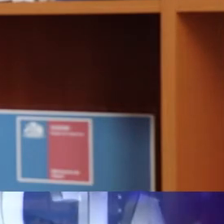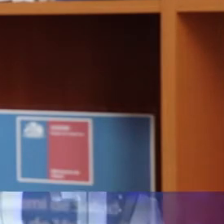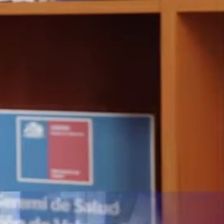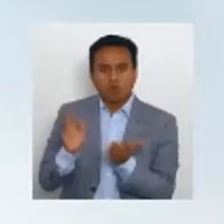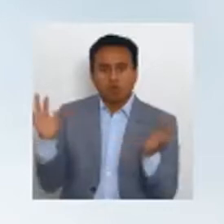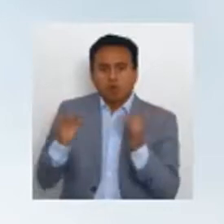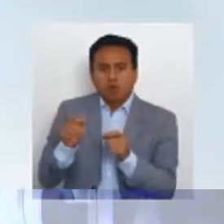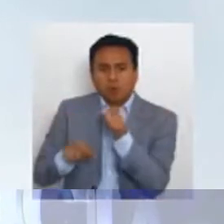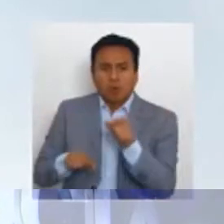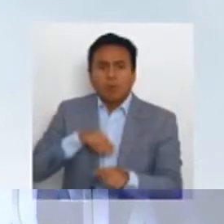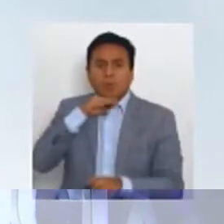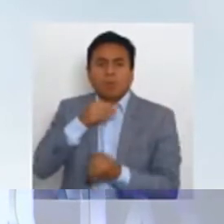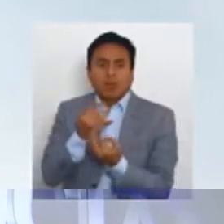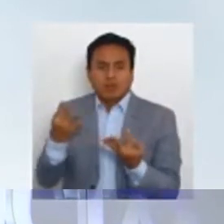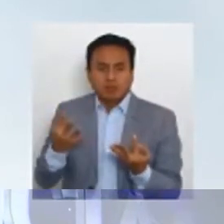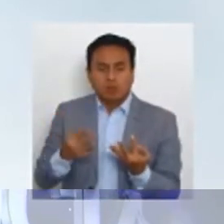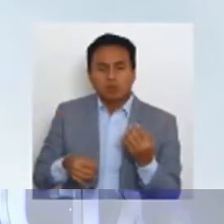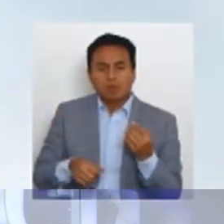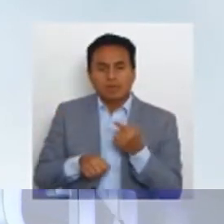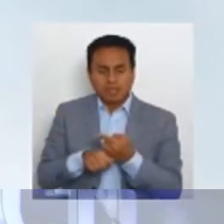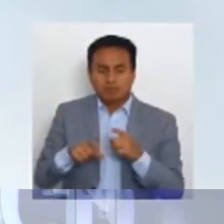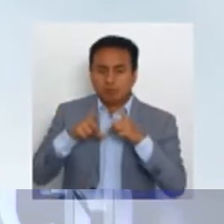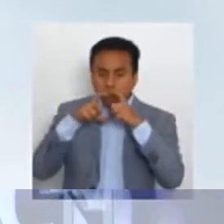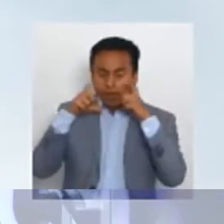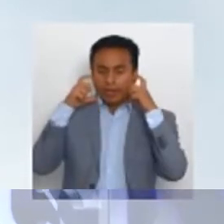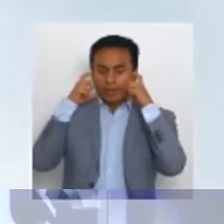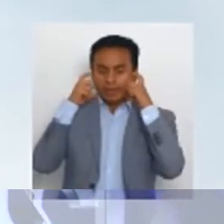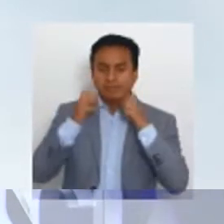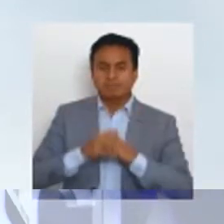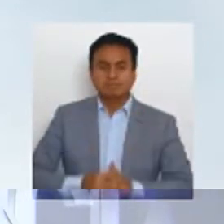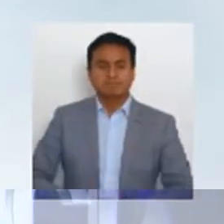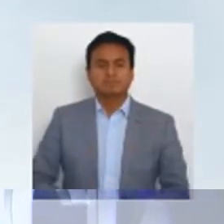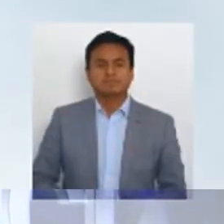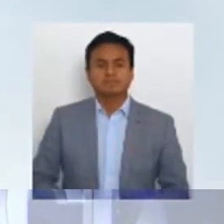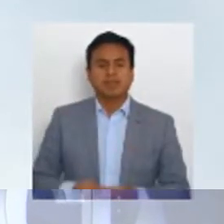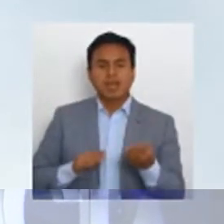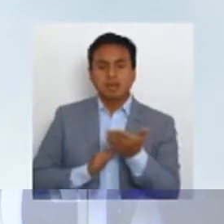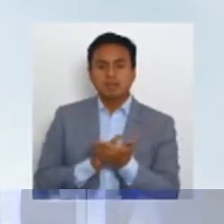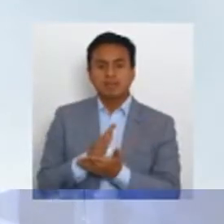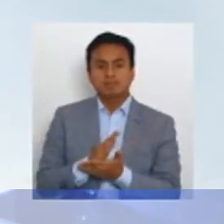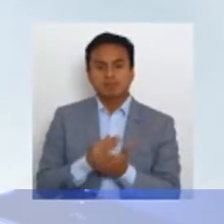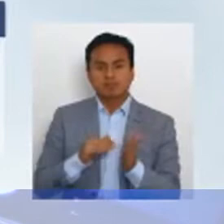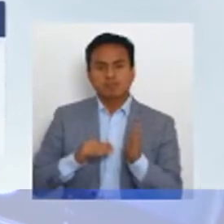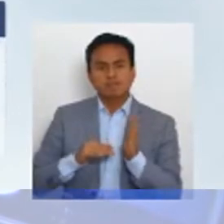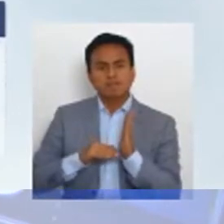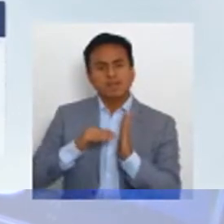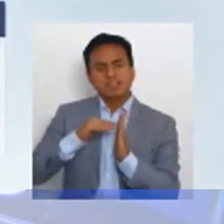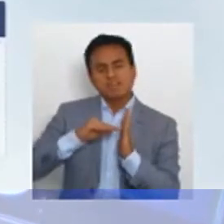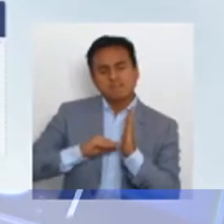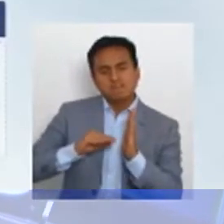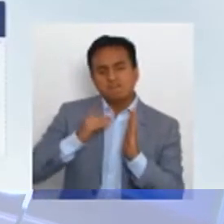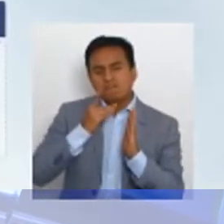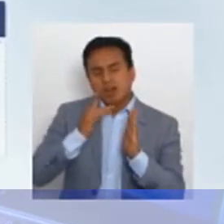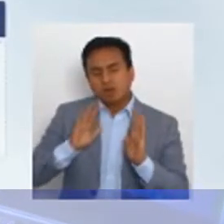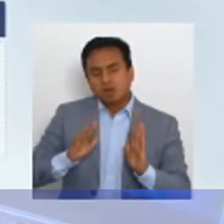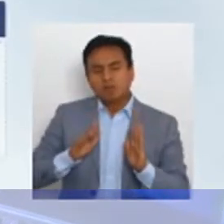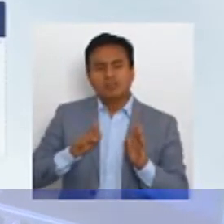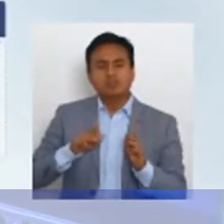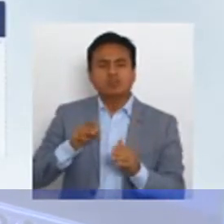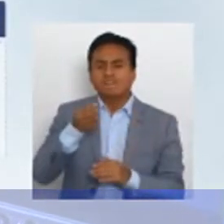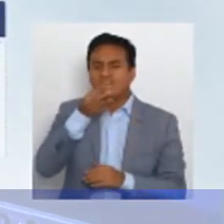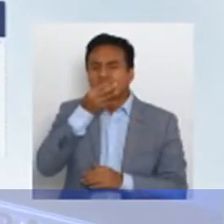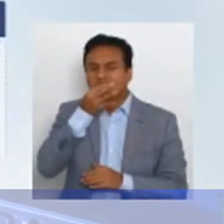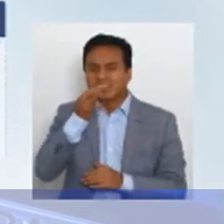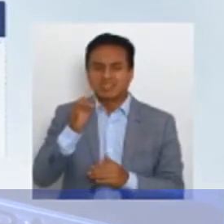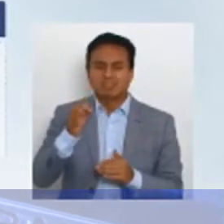espacios ventilados. Hoy el gobierno anunció los nuevos criterios para determinar los cambios de fase en el plan Seguimos Cuidándonos, paso a